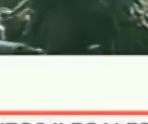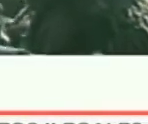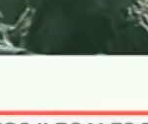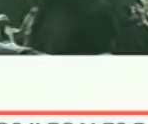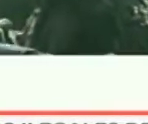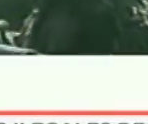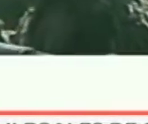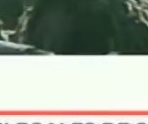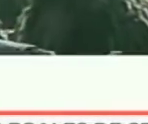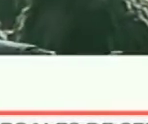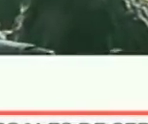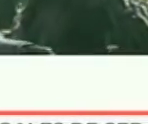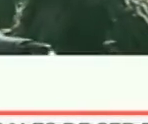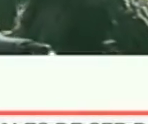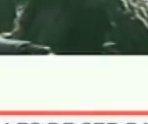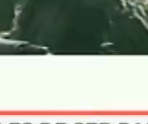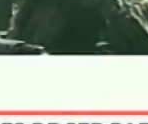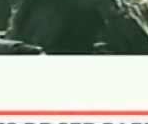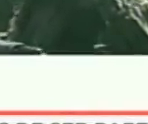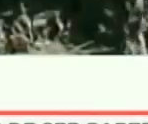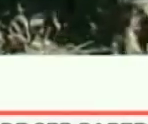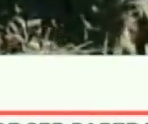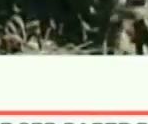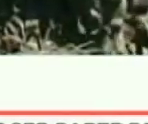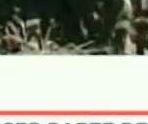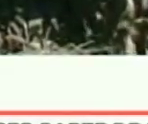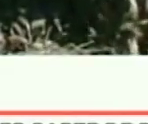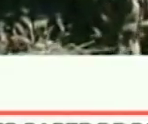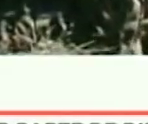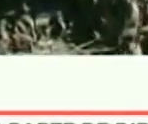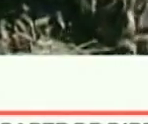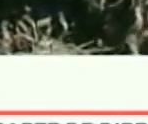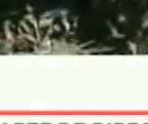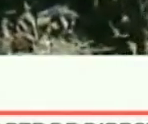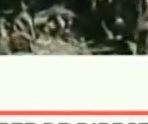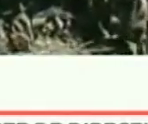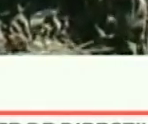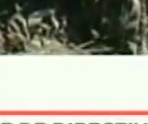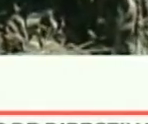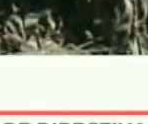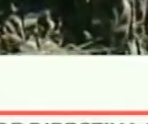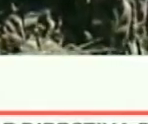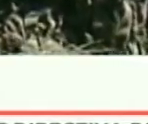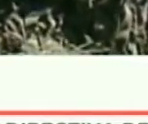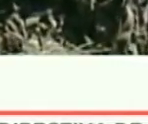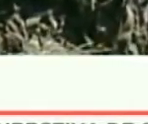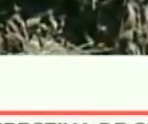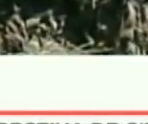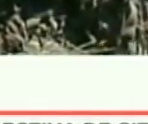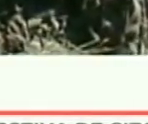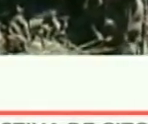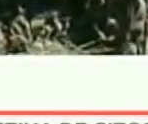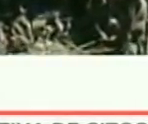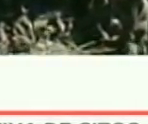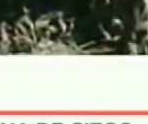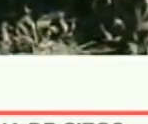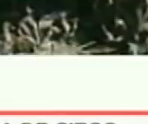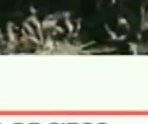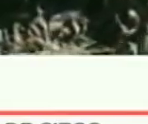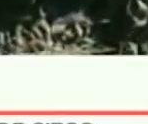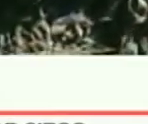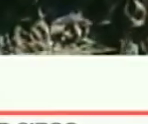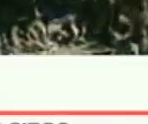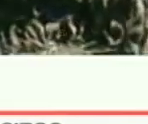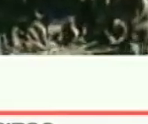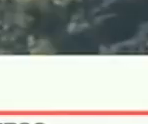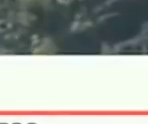es lo que usted va a ver en la mira como tal. La cercanía, pues. La cercanía, exactamente, correcto. Mi comandante jefe.